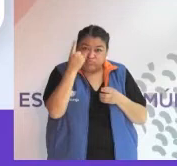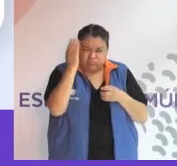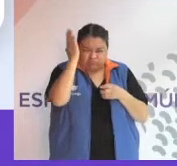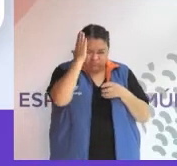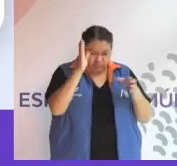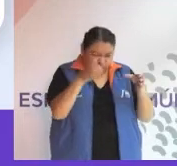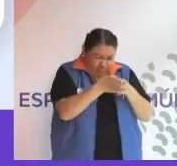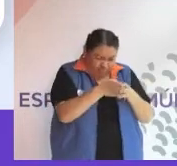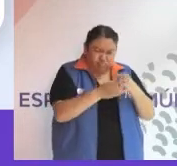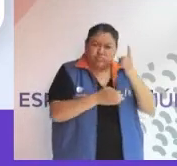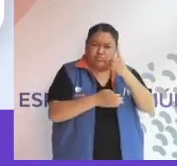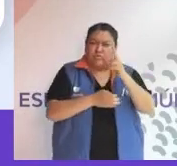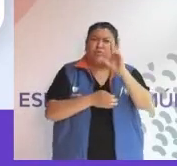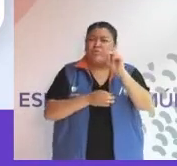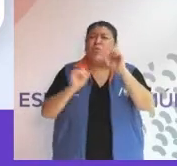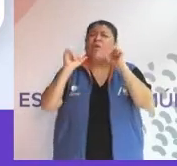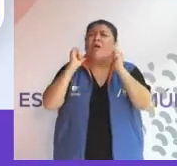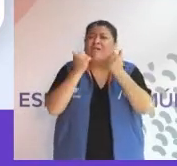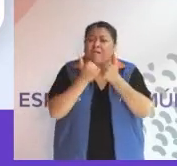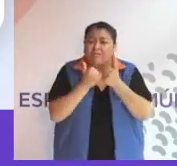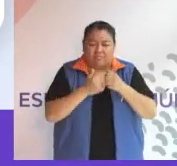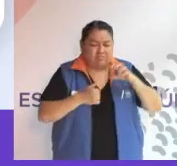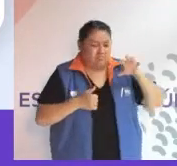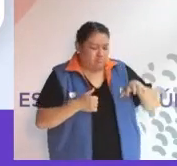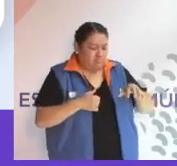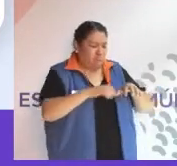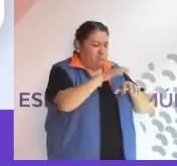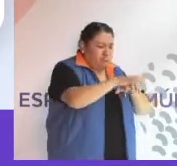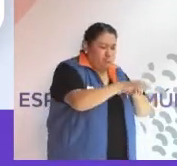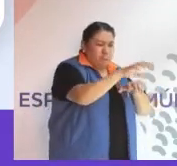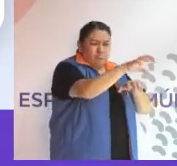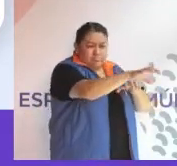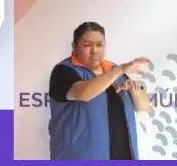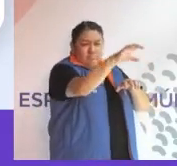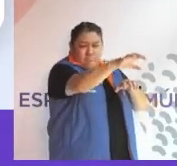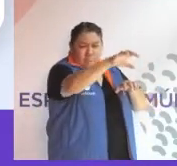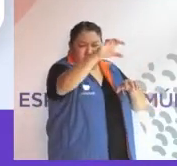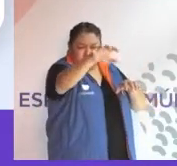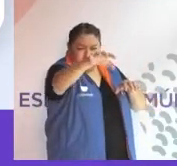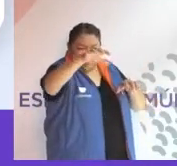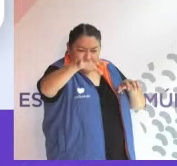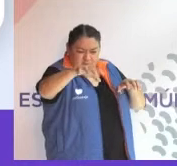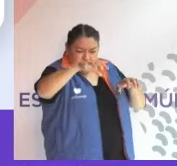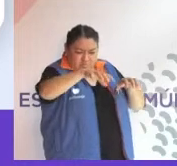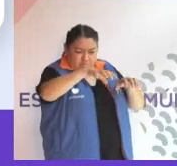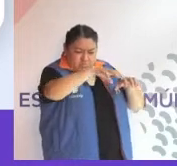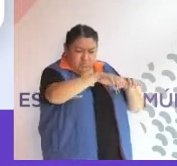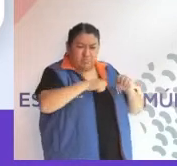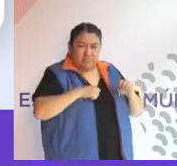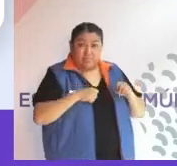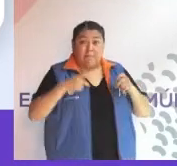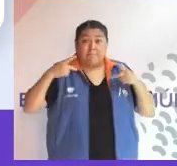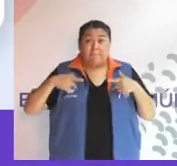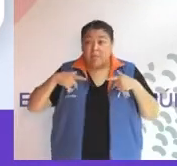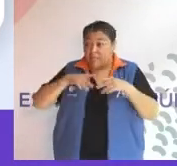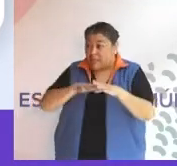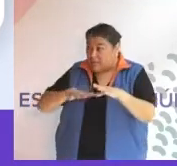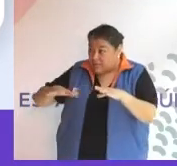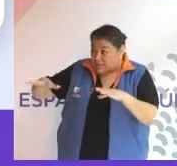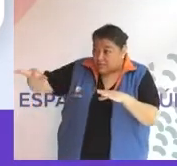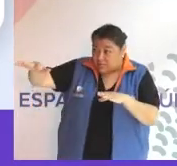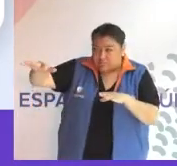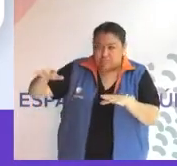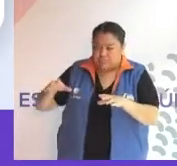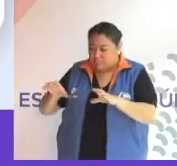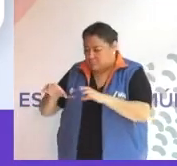monolítico, ¿no? Cuando hablamos de esto, hablamos de los ciudadanos y dentro de los ciudadanos, quizá los jóvenes, las personas